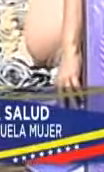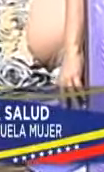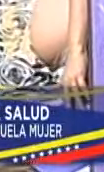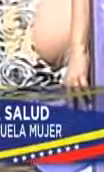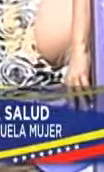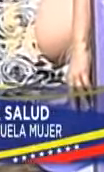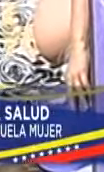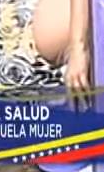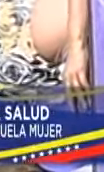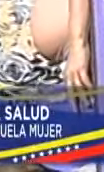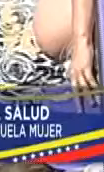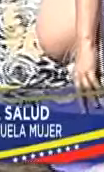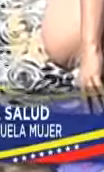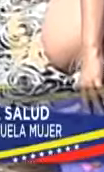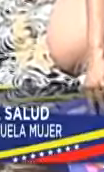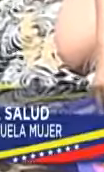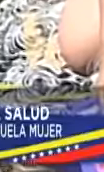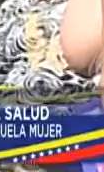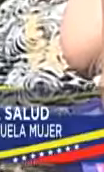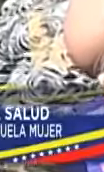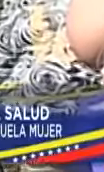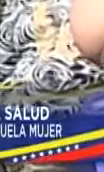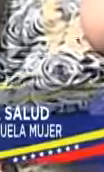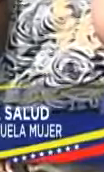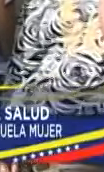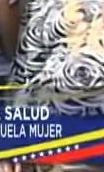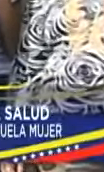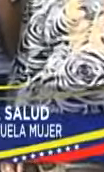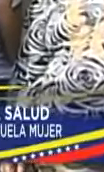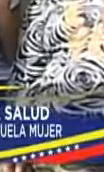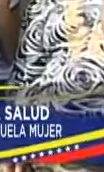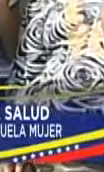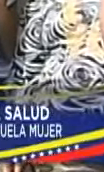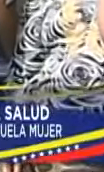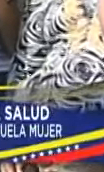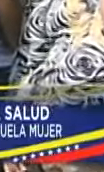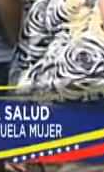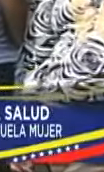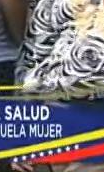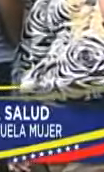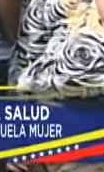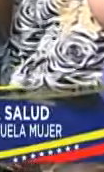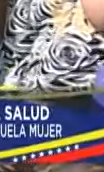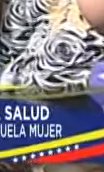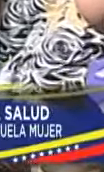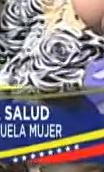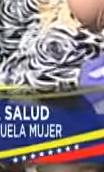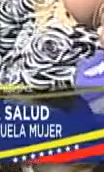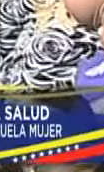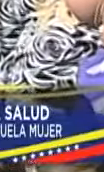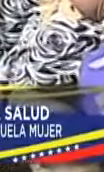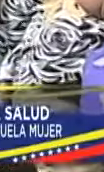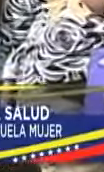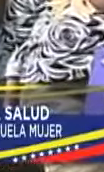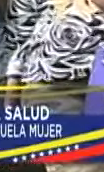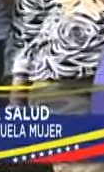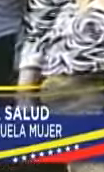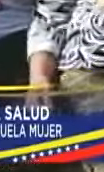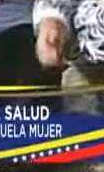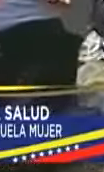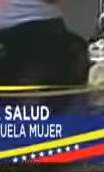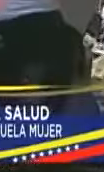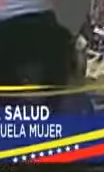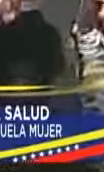cincel en el pico, ay, yo voy a mi gallo pinto, y un estoquín cada espuela.